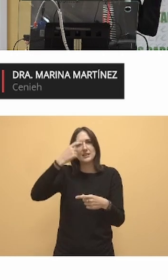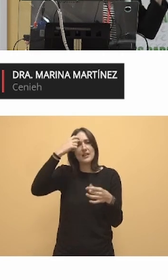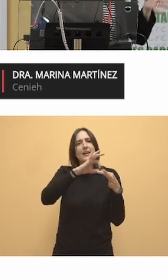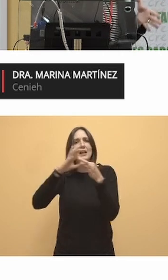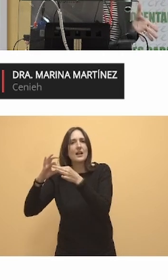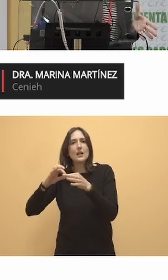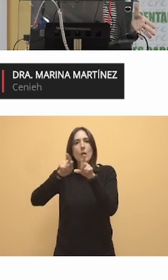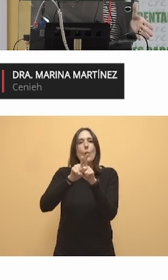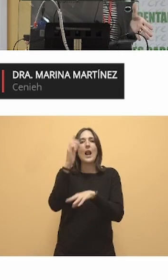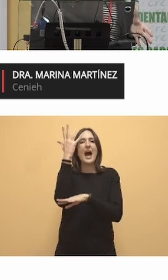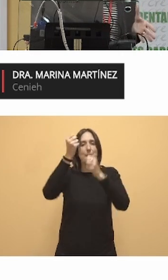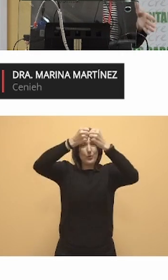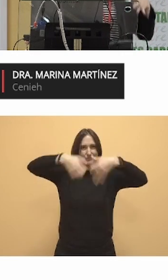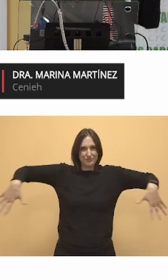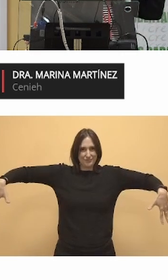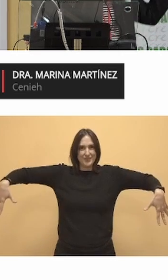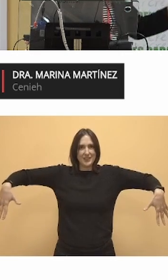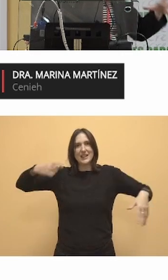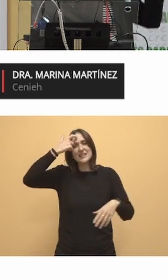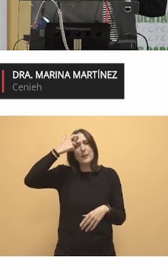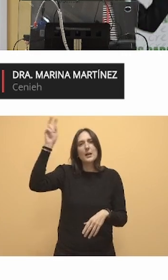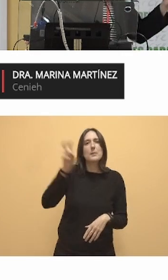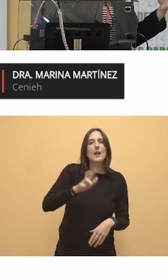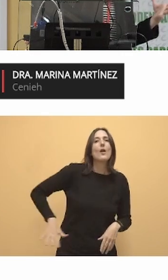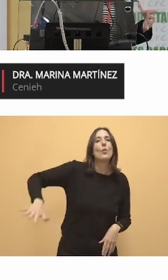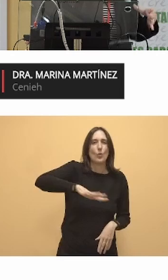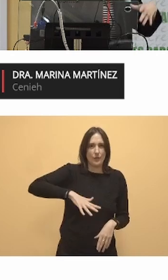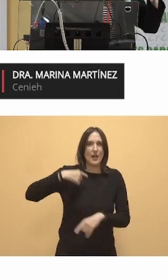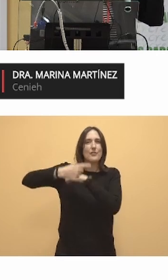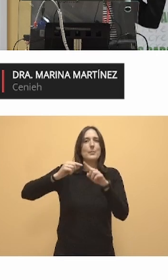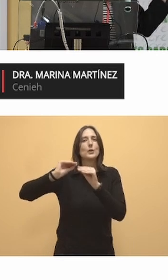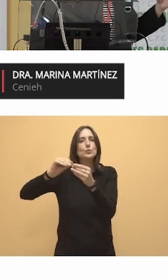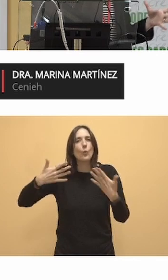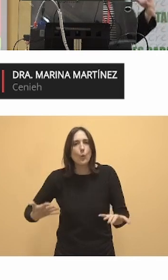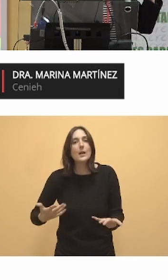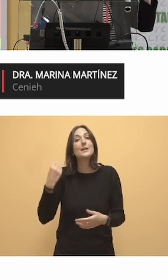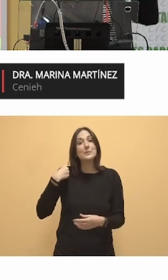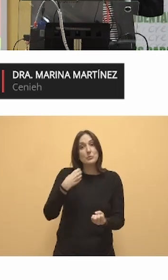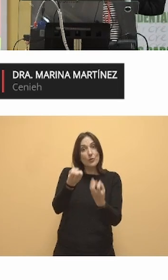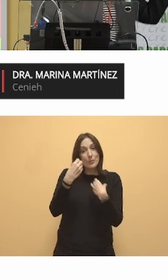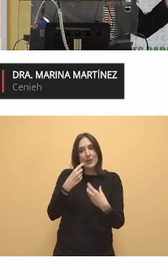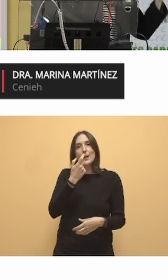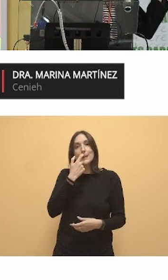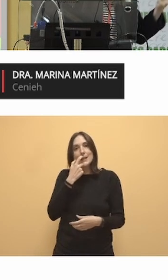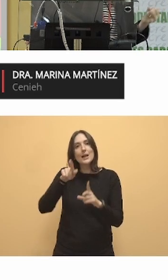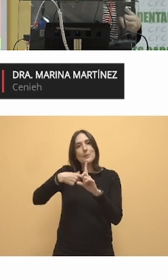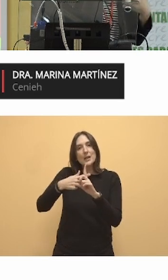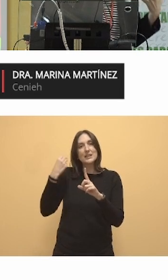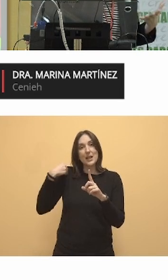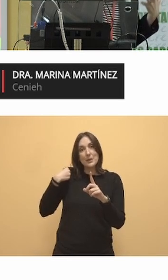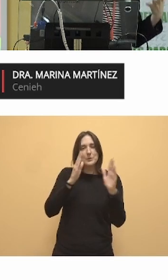el árbol filogenético, ¿vale? Y con toda esta información, con todos estos datos que nos aportan los dientes sobre taxonomía y